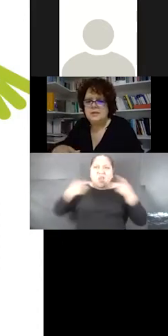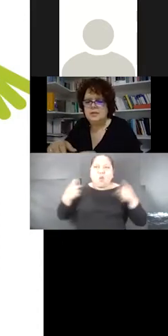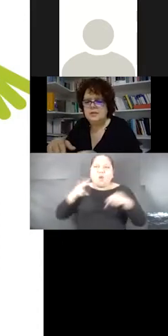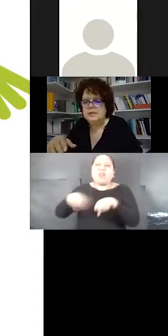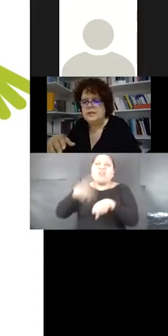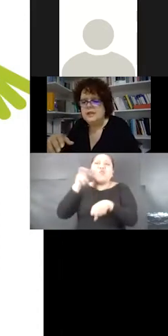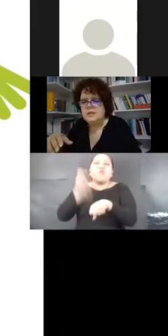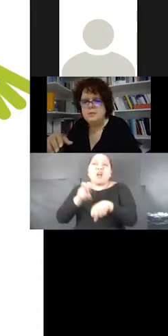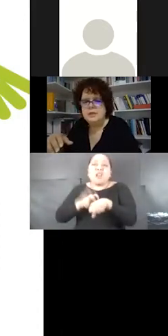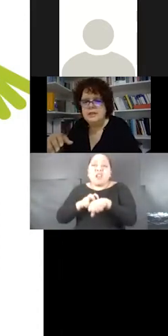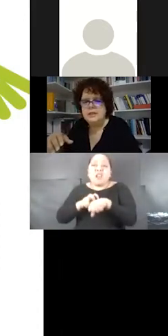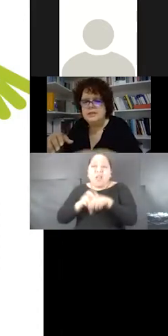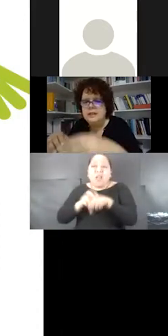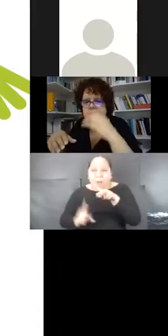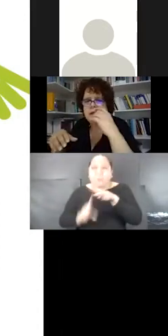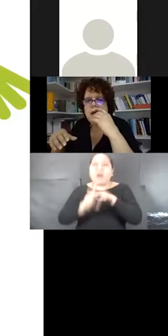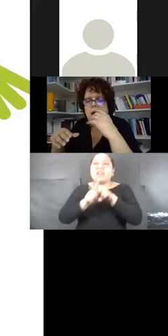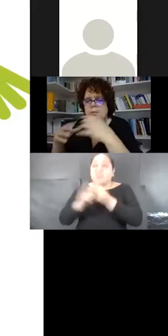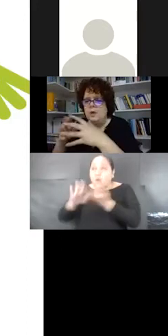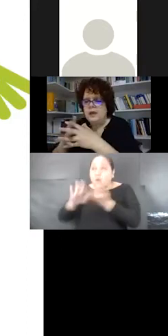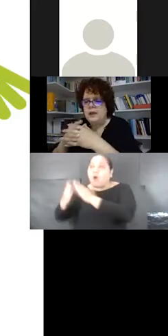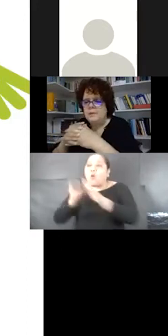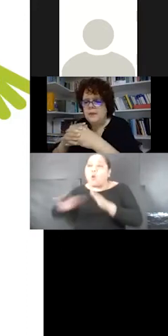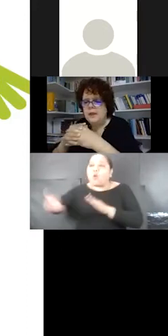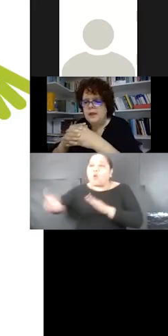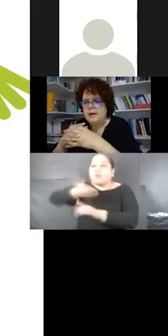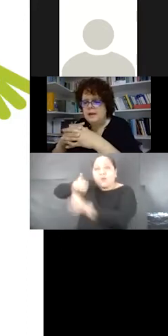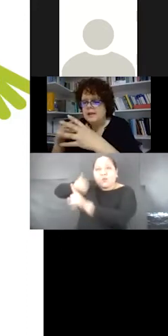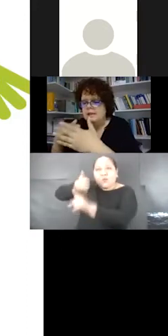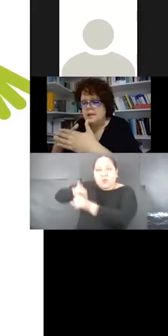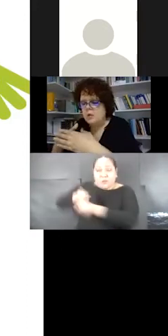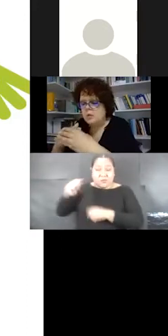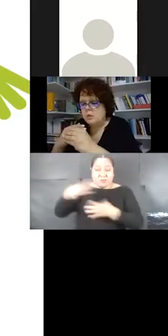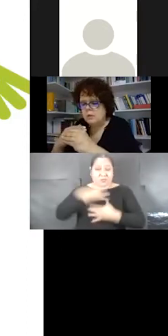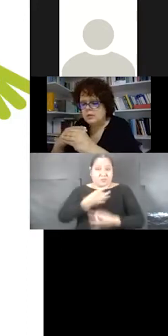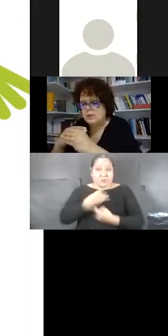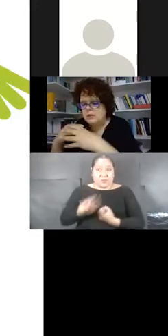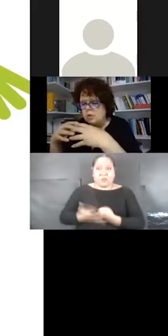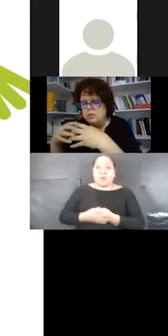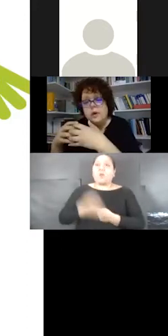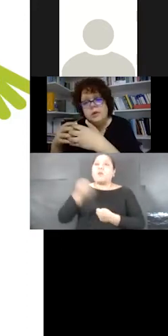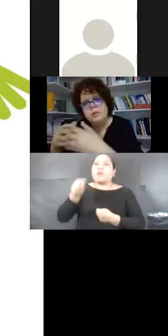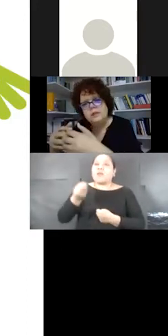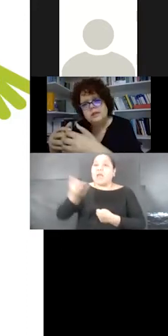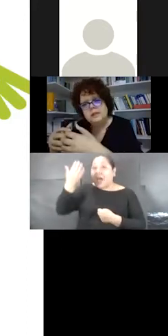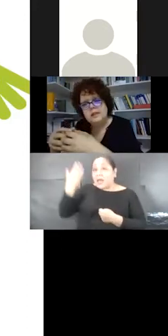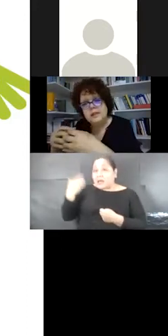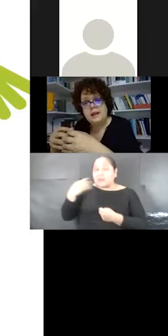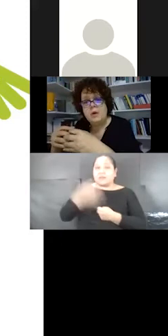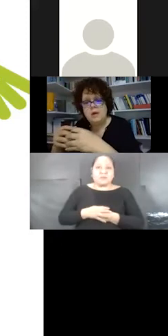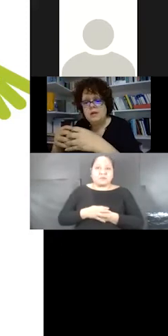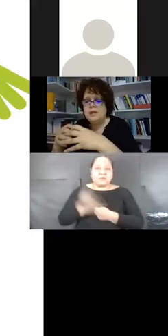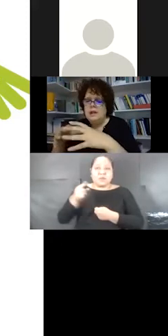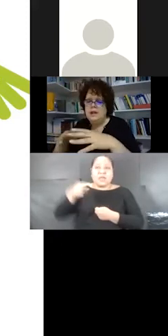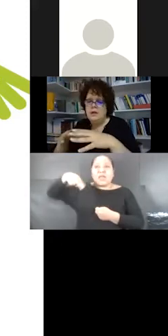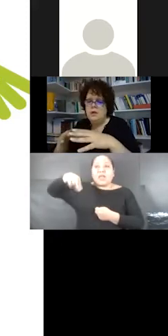¿no? Entonces, eso es muy interesante porque a raíz de que se dio un fenómeno muy interesante en